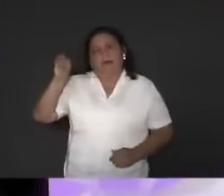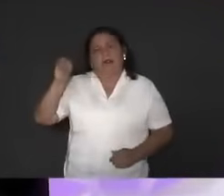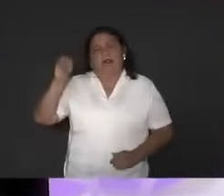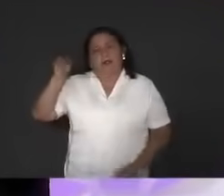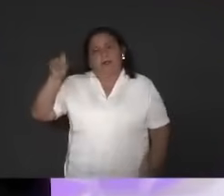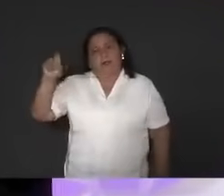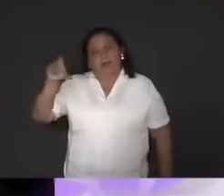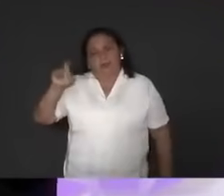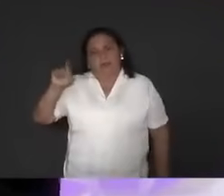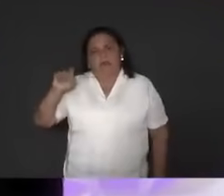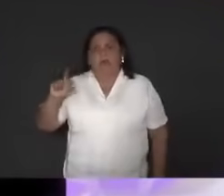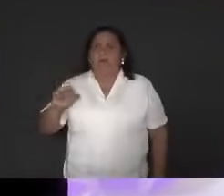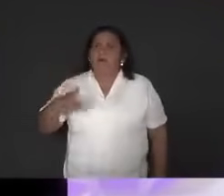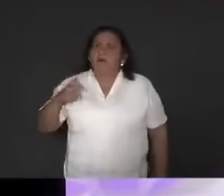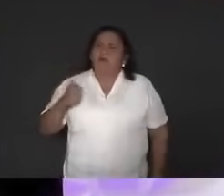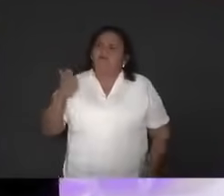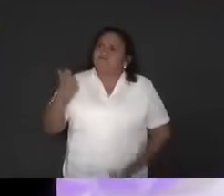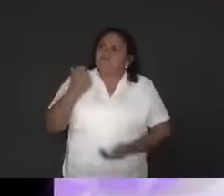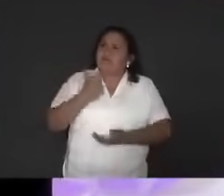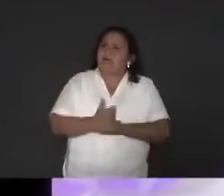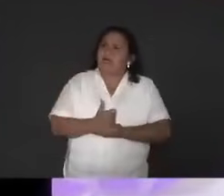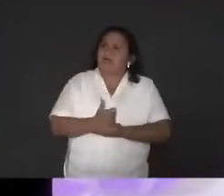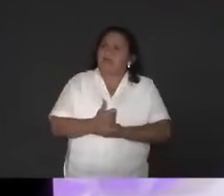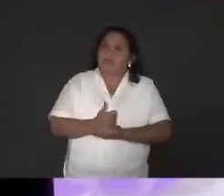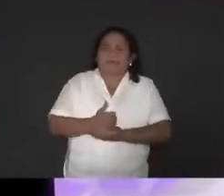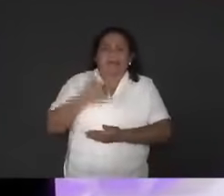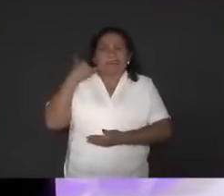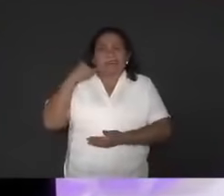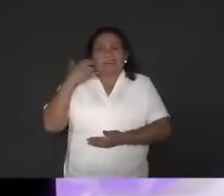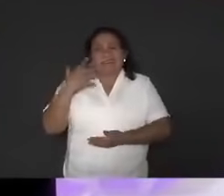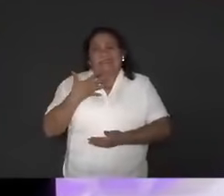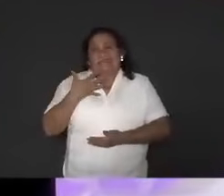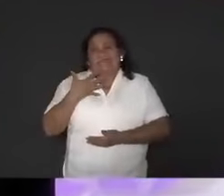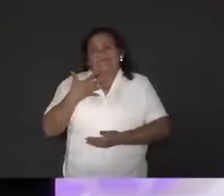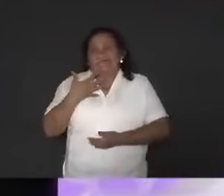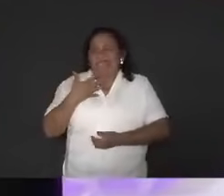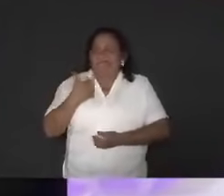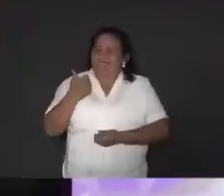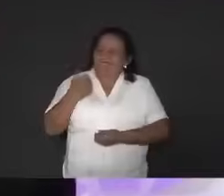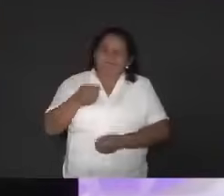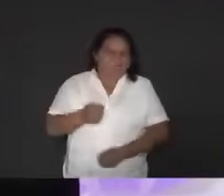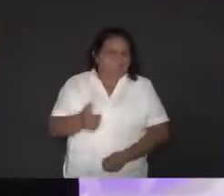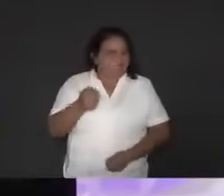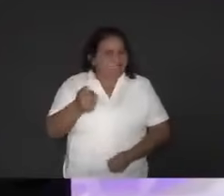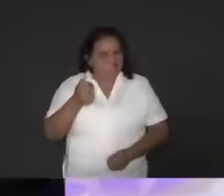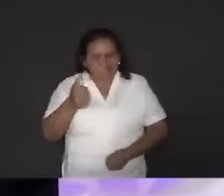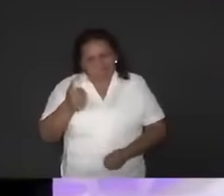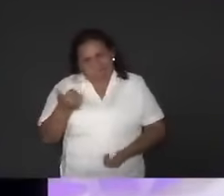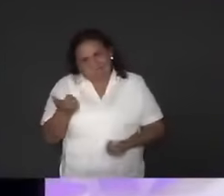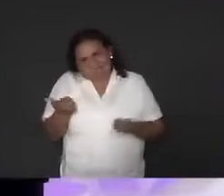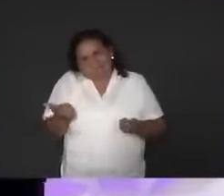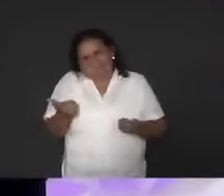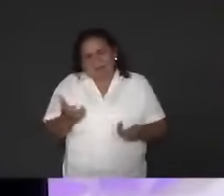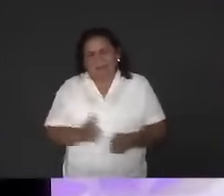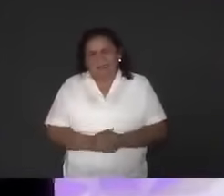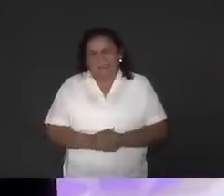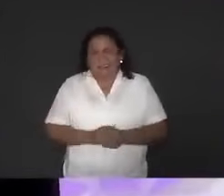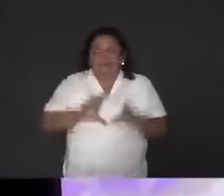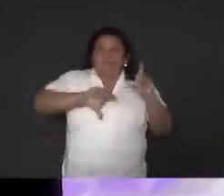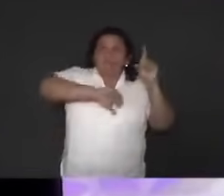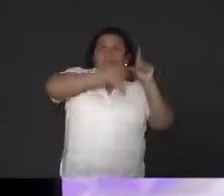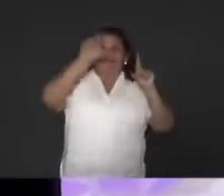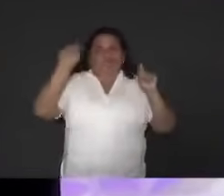www.iepac.mx. Cuando hablamos de salarios, la verdad es que Yucatán tiene los salarios más bajos o de las zonas más bajas en todo el territorio